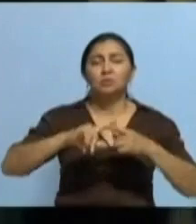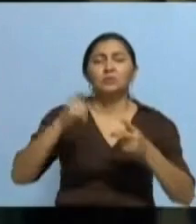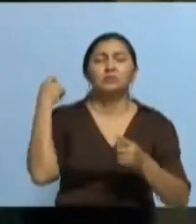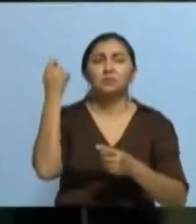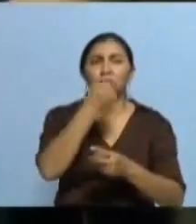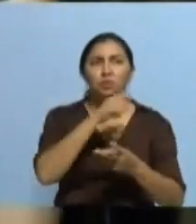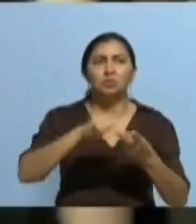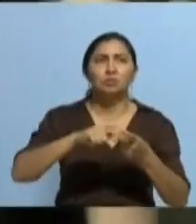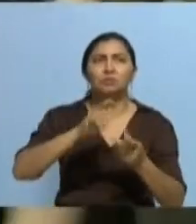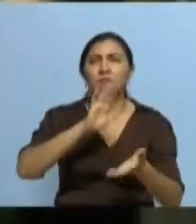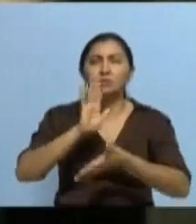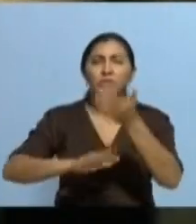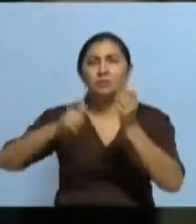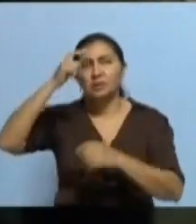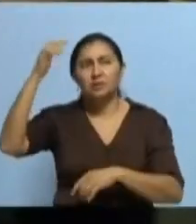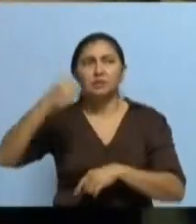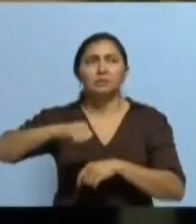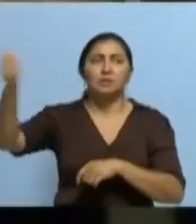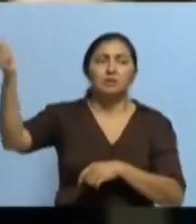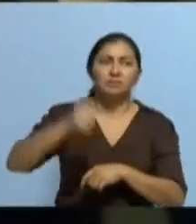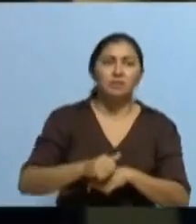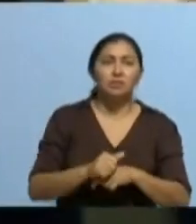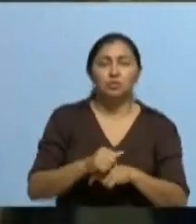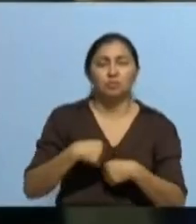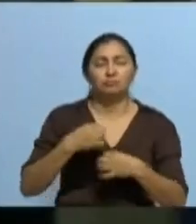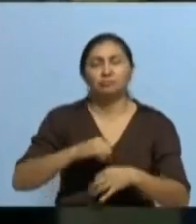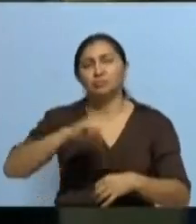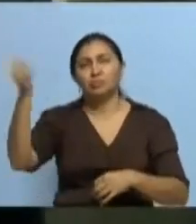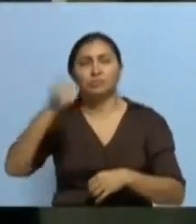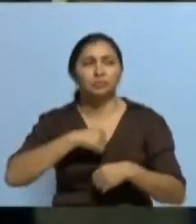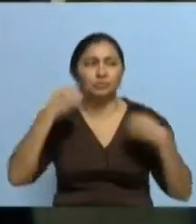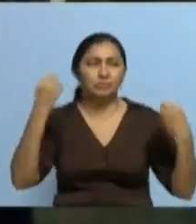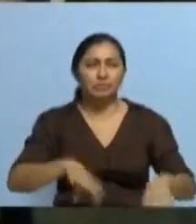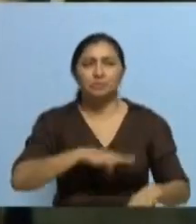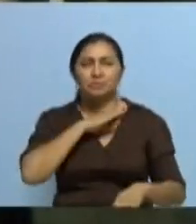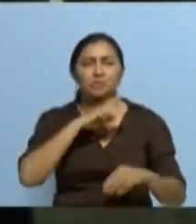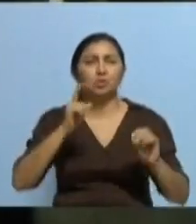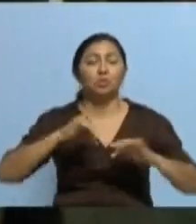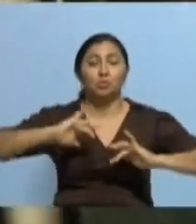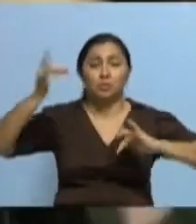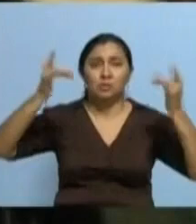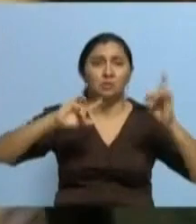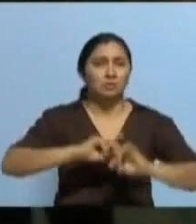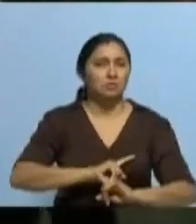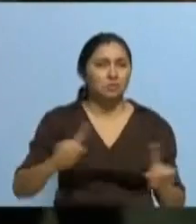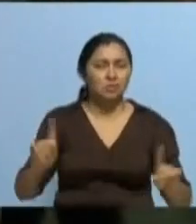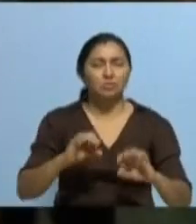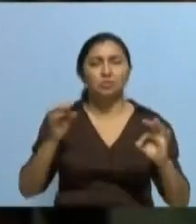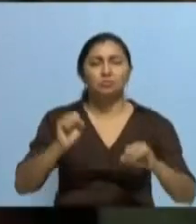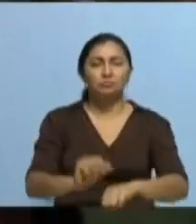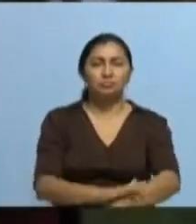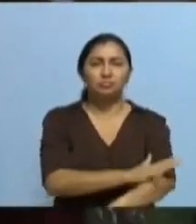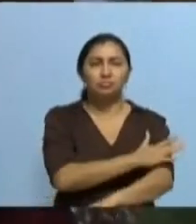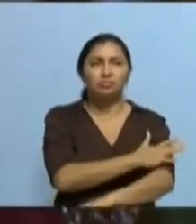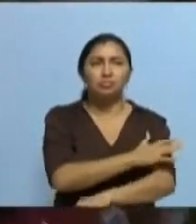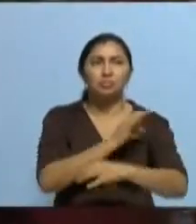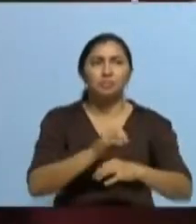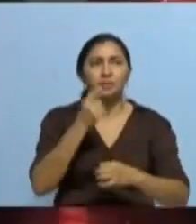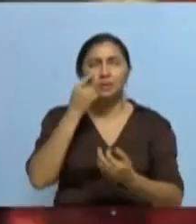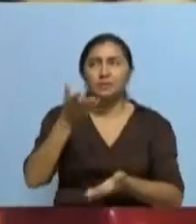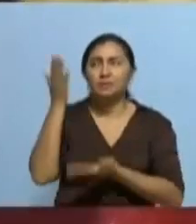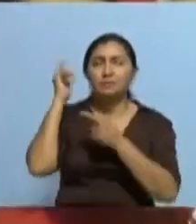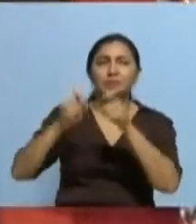Tú te vas para Cartagena, vas, vienes. Voy y vengo porque no me puedo perder esto. No me puedo perder la Guacherna, de verdad. Estamos súper emocionado. Mira la